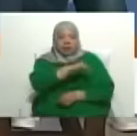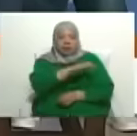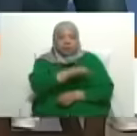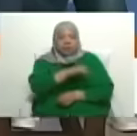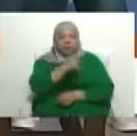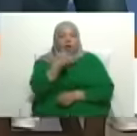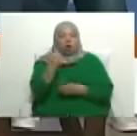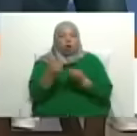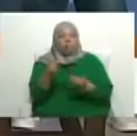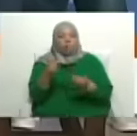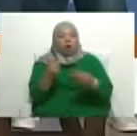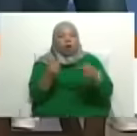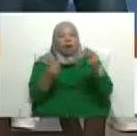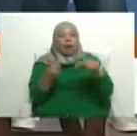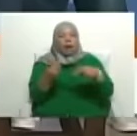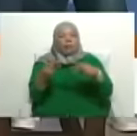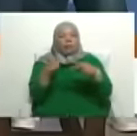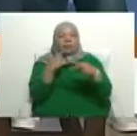estas asonadas.